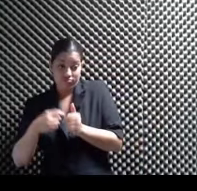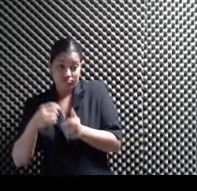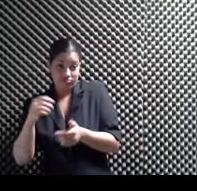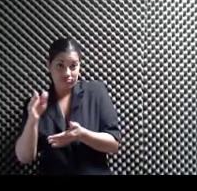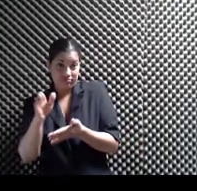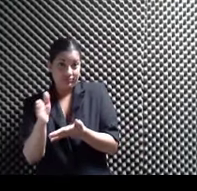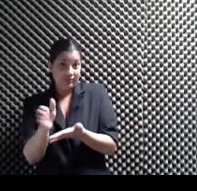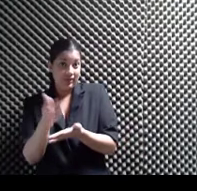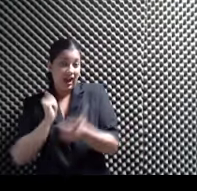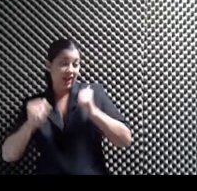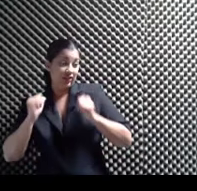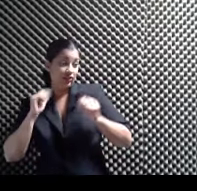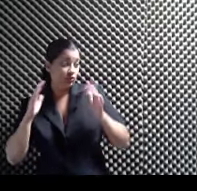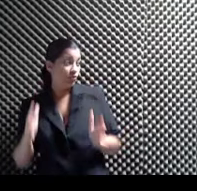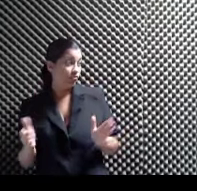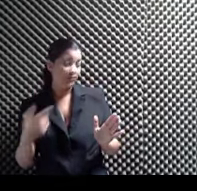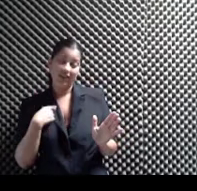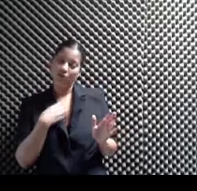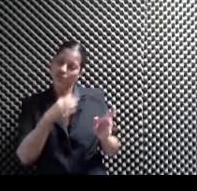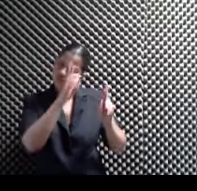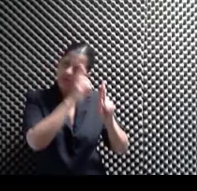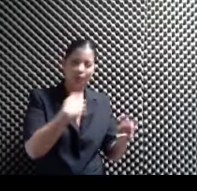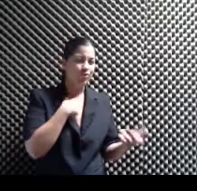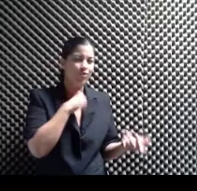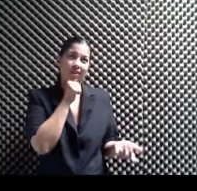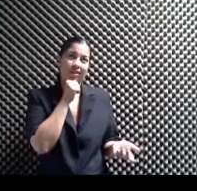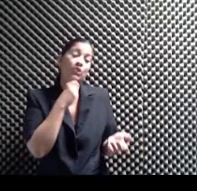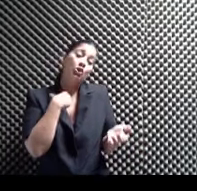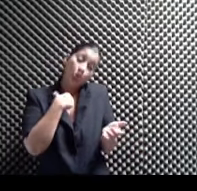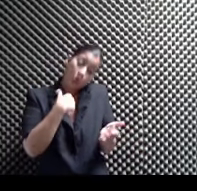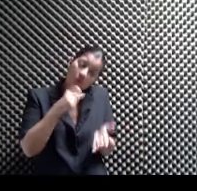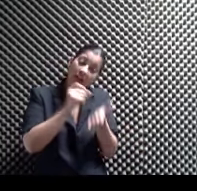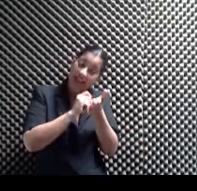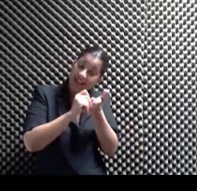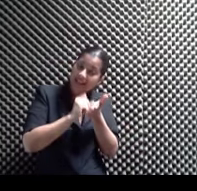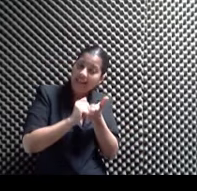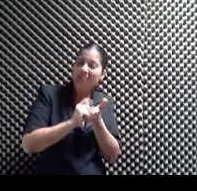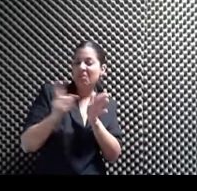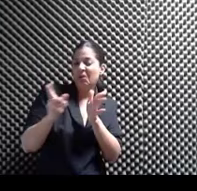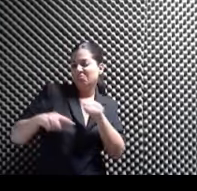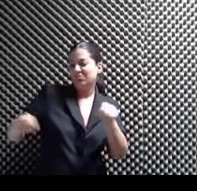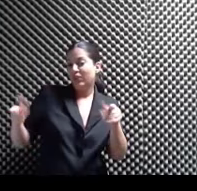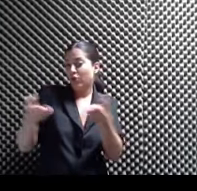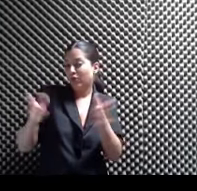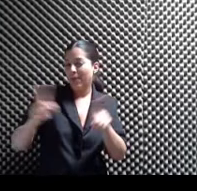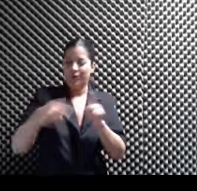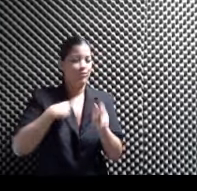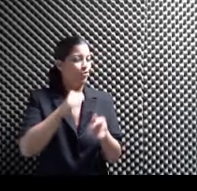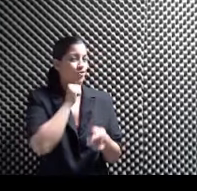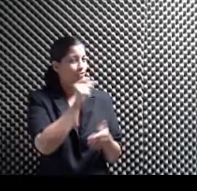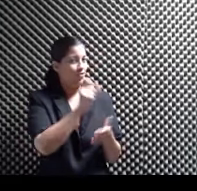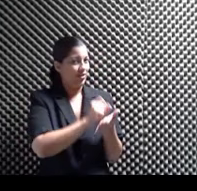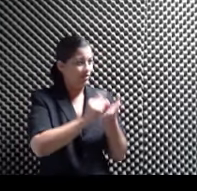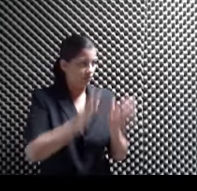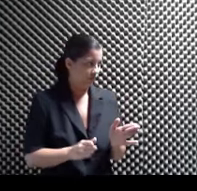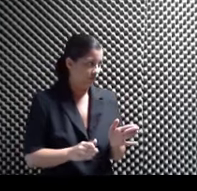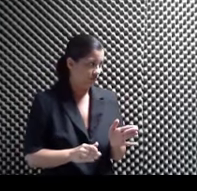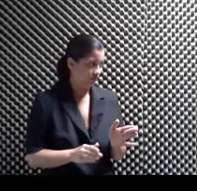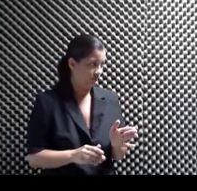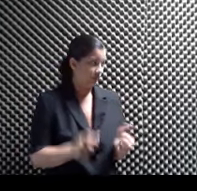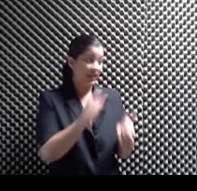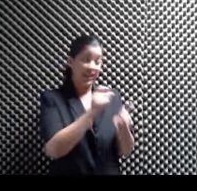Así que yo respeto esa área Aunque Aunque he escrito Algunas cositas No soy escritor La escritora es Escritora es mi